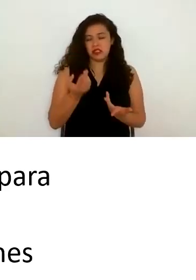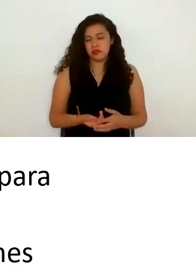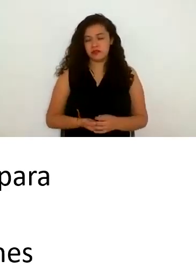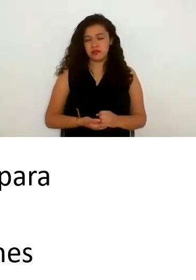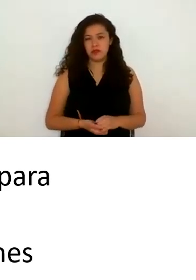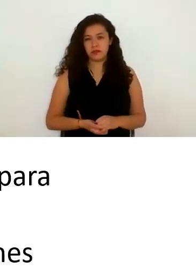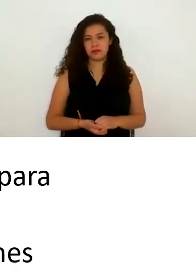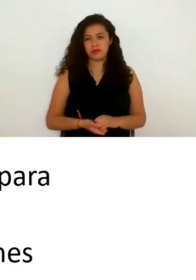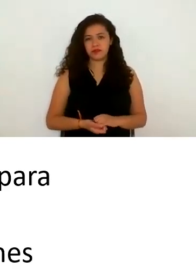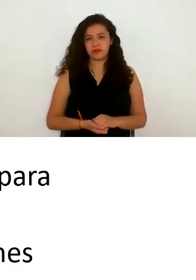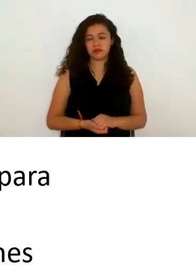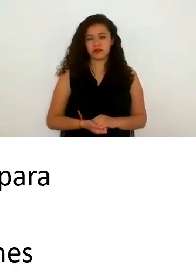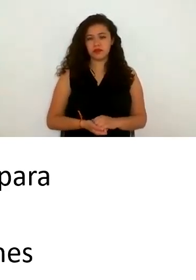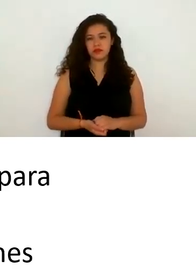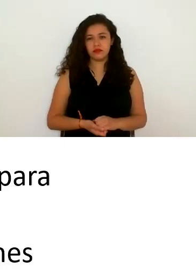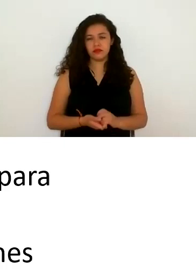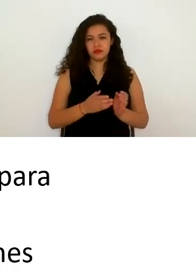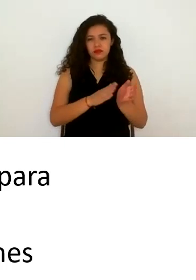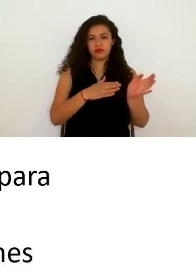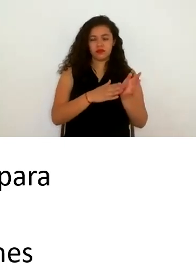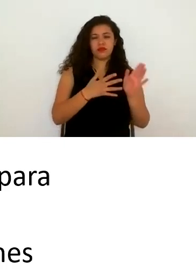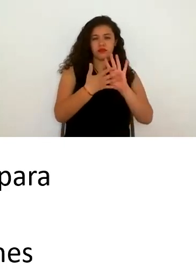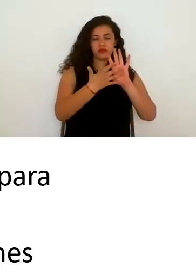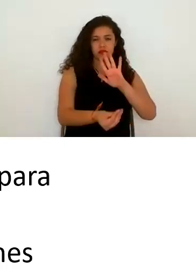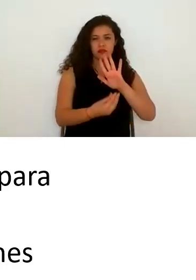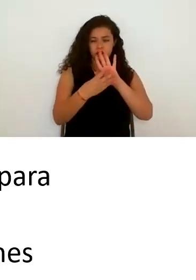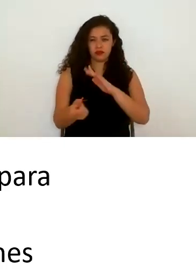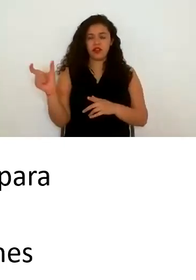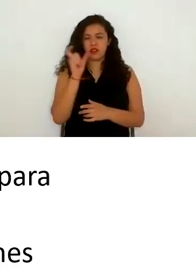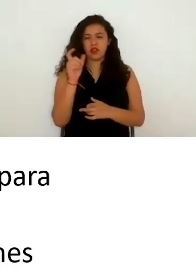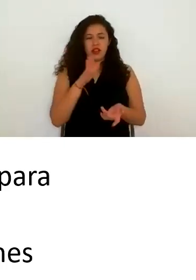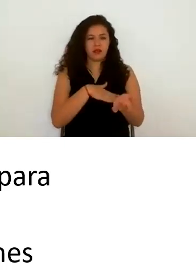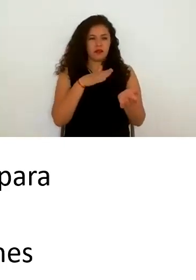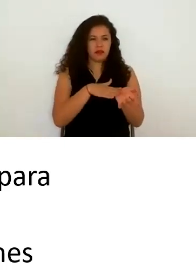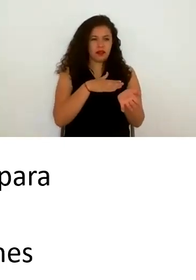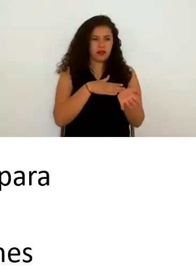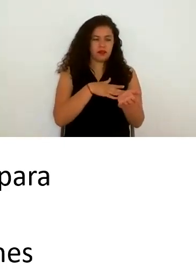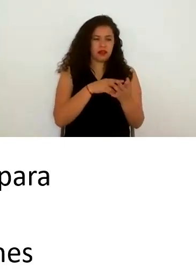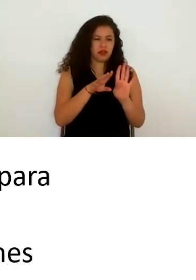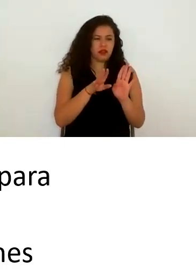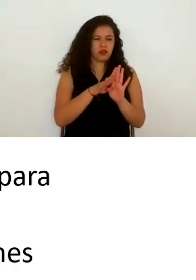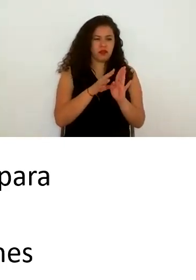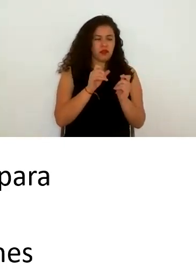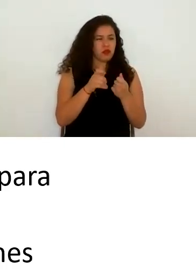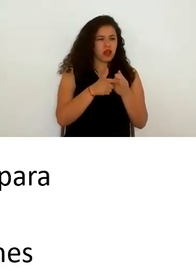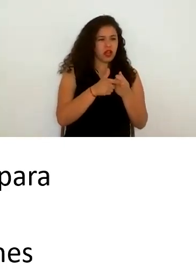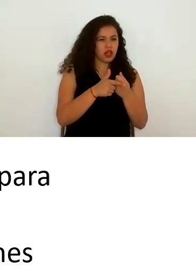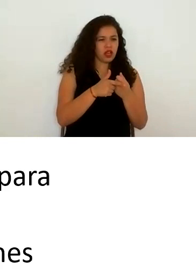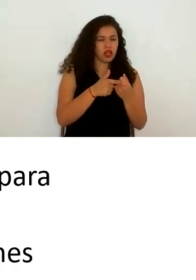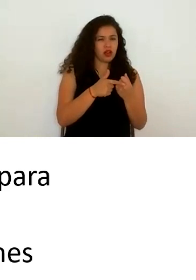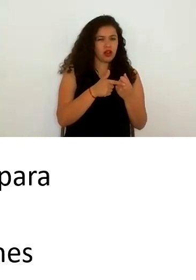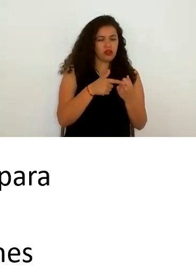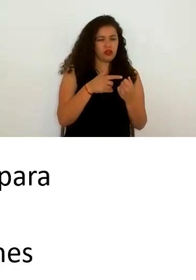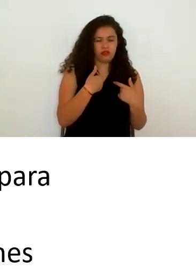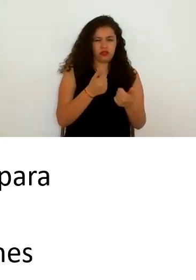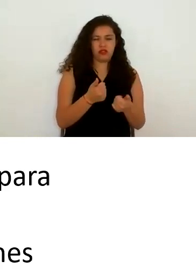Dice, fotocopiar los documentos en los que el papel es menos legible. Esto pasa mucho, por ejemplo, con las hojas de alta del IMSS, que son